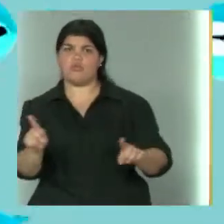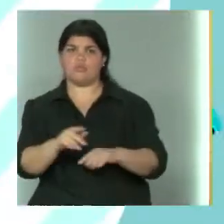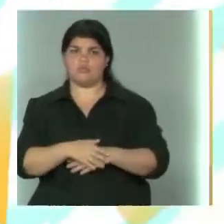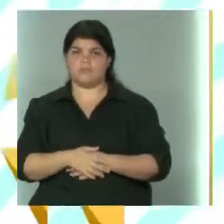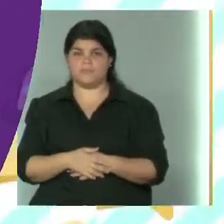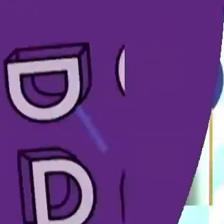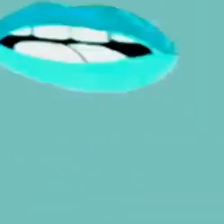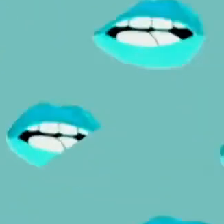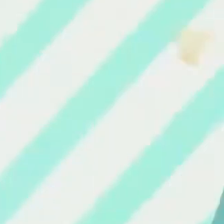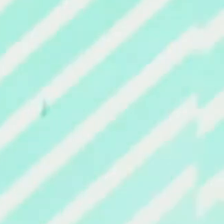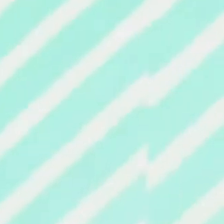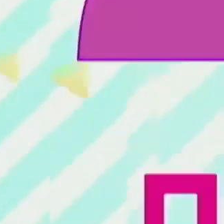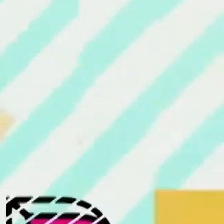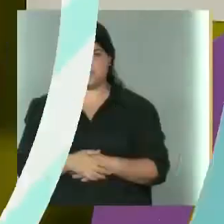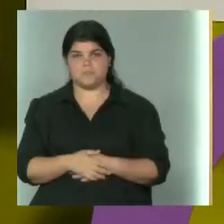nadie.